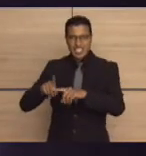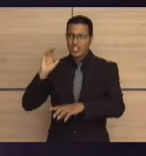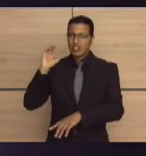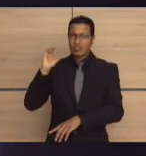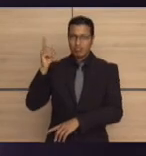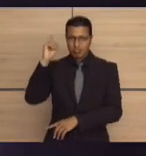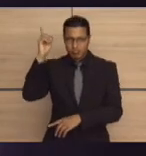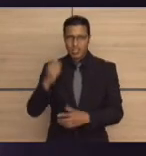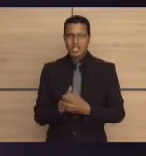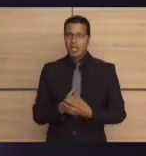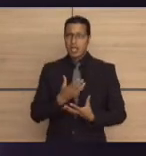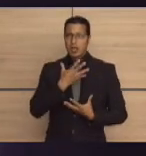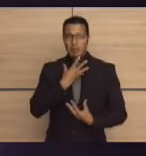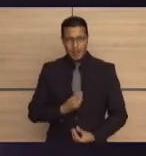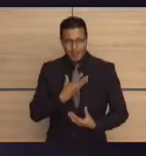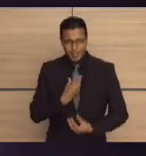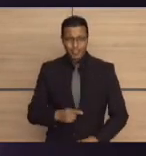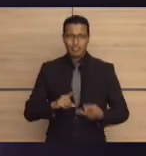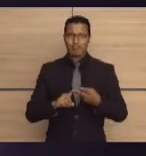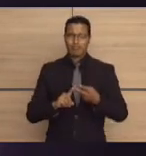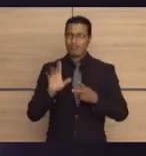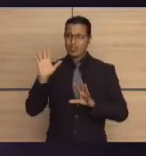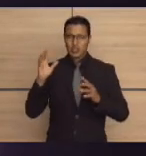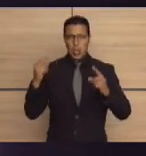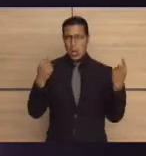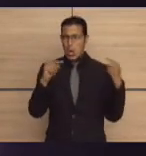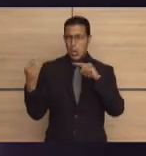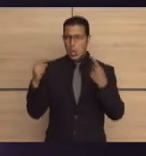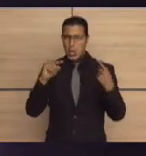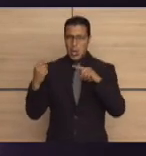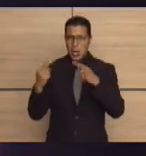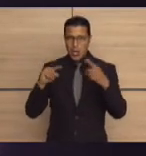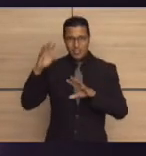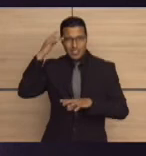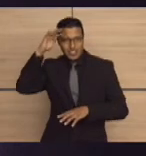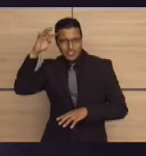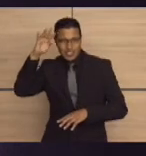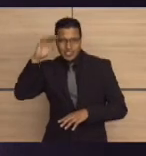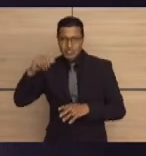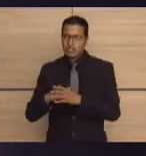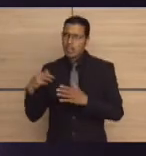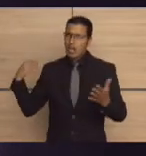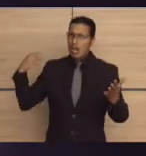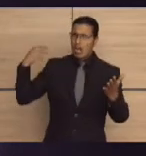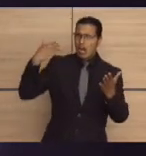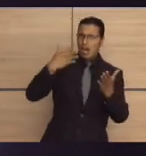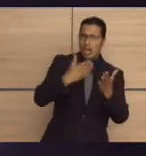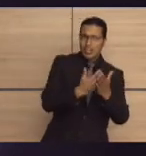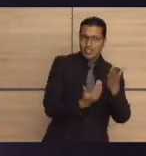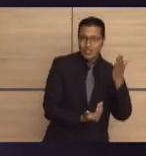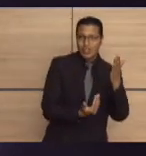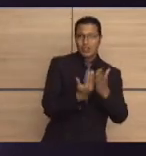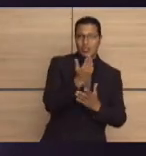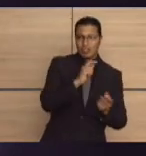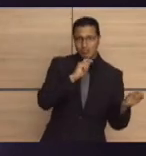Platón, desde todo el debate filosófico de la Edad Media, hasta llegar al Renacimiento y hasta llegar